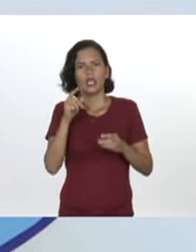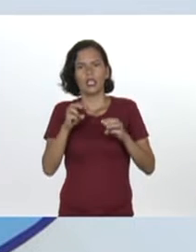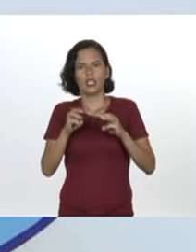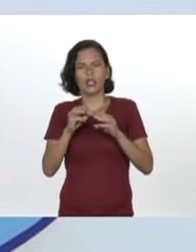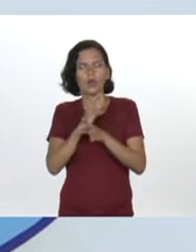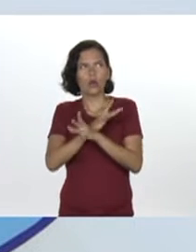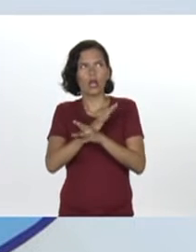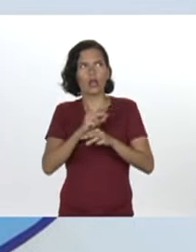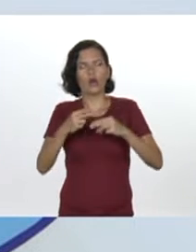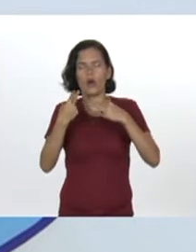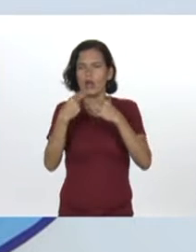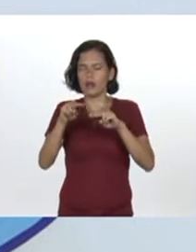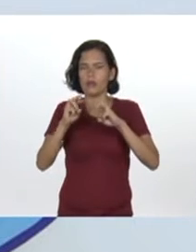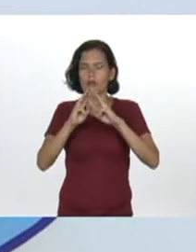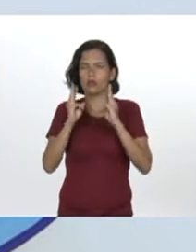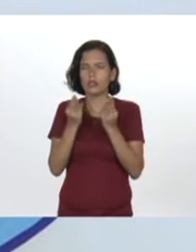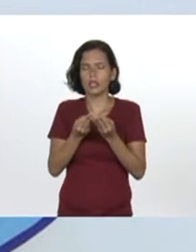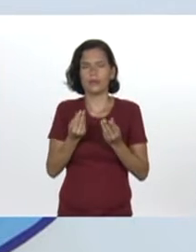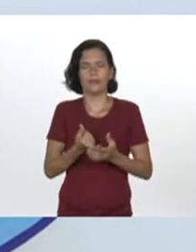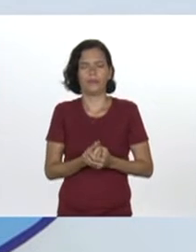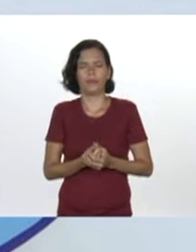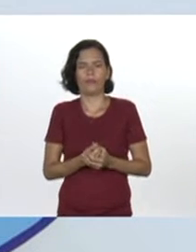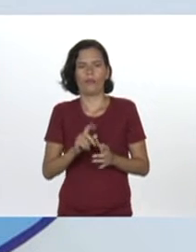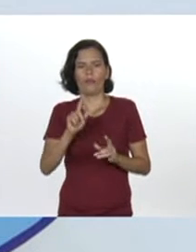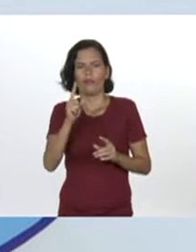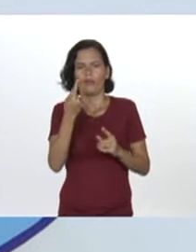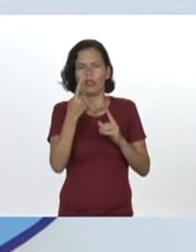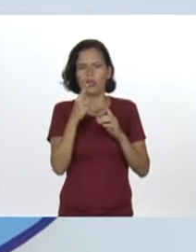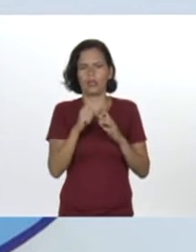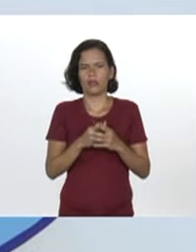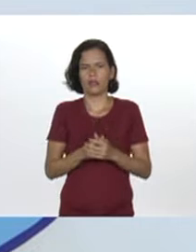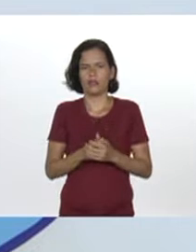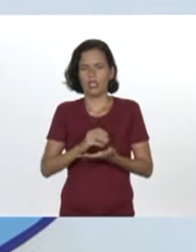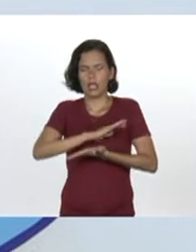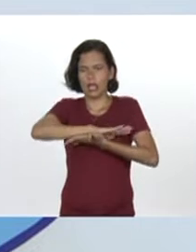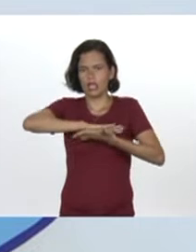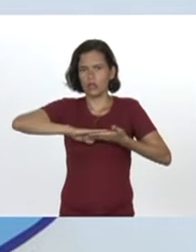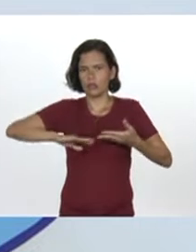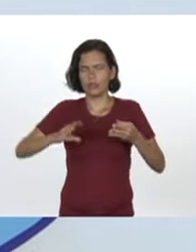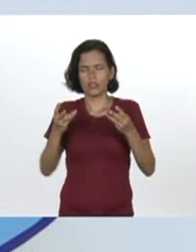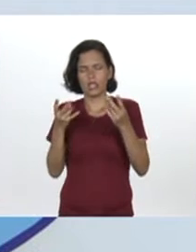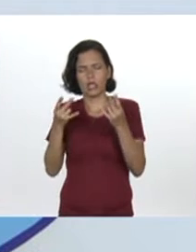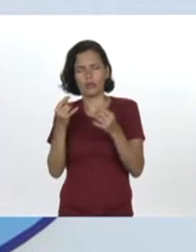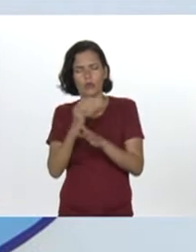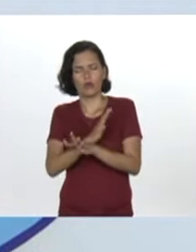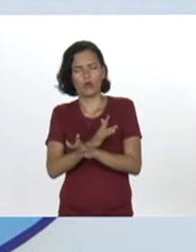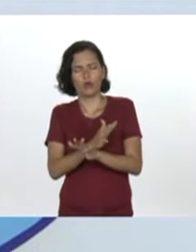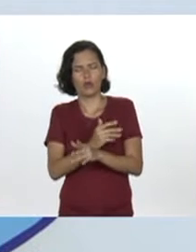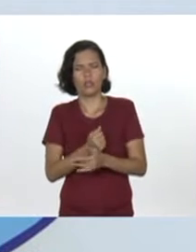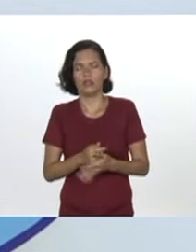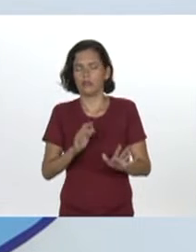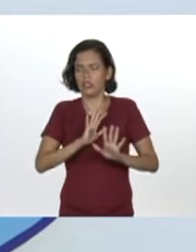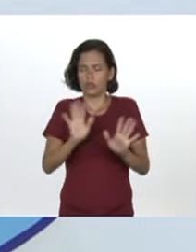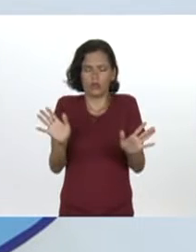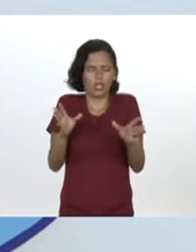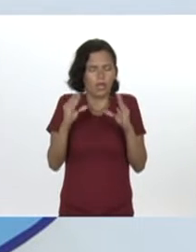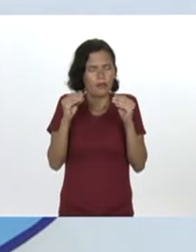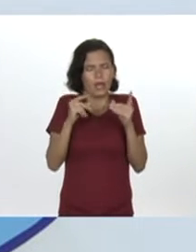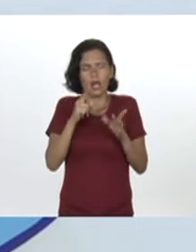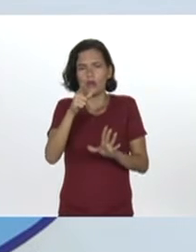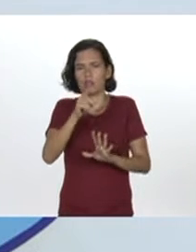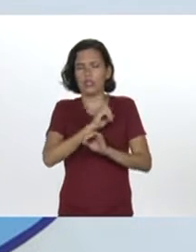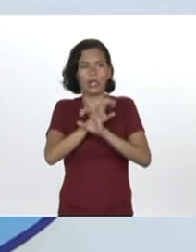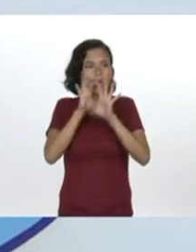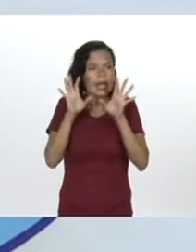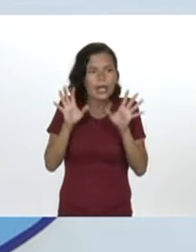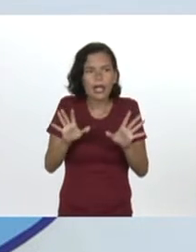vayas adaptando a lo que es el deporte olímpico. Lo primero que mencioné, la superficie y la cantidad de jugadores, ¿ok? Eso ya está conversado y seguramente